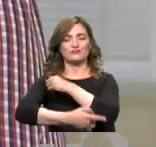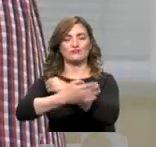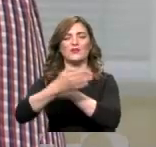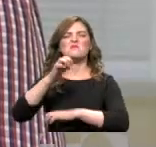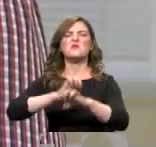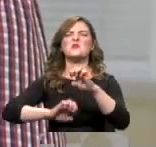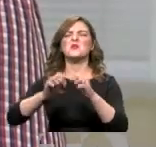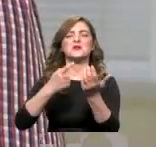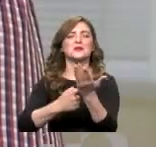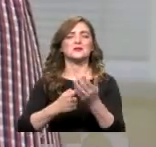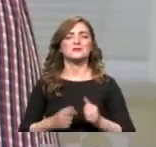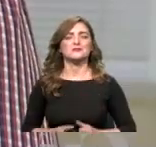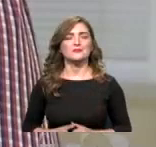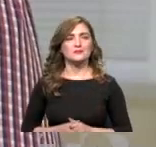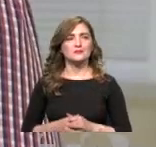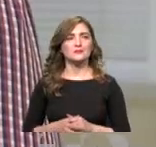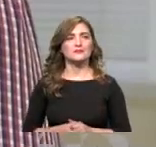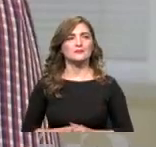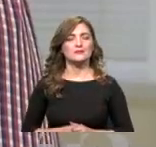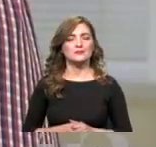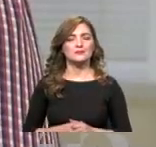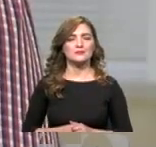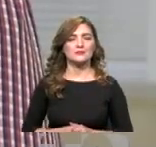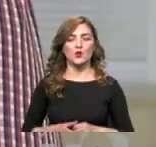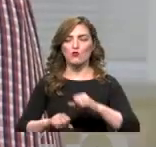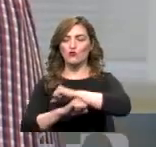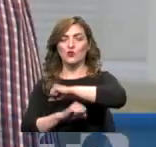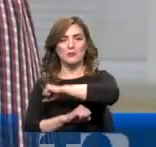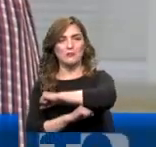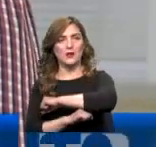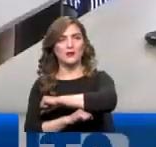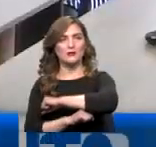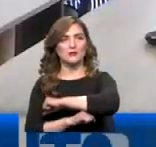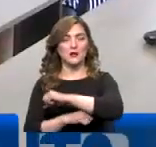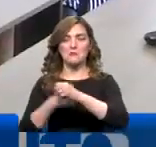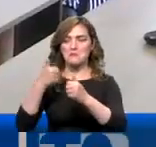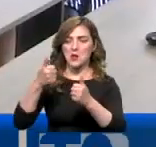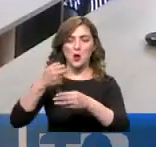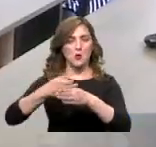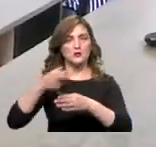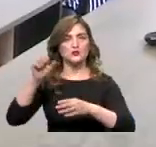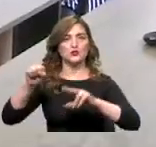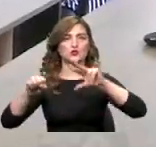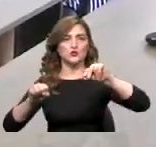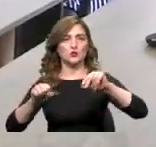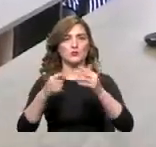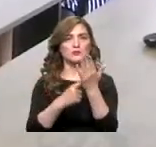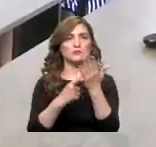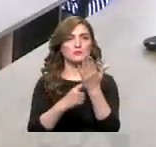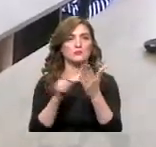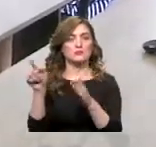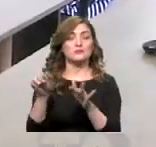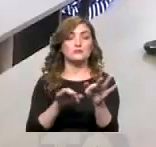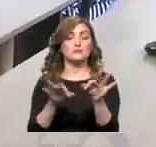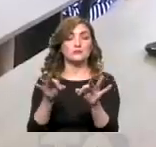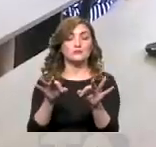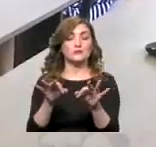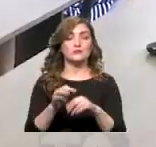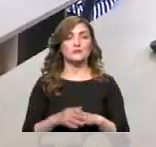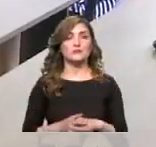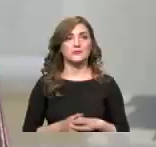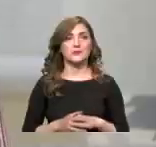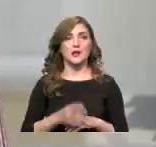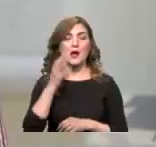evaluar es si los argumentos, los fundamentos fueron adecuados o no. Para hacer los análisis, explica Ramiro García, se dividirán